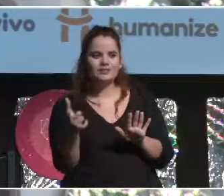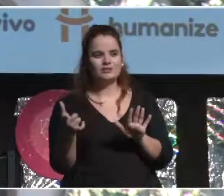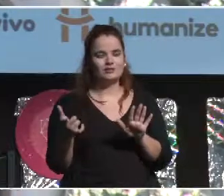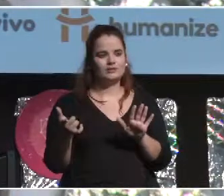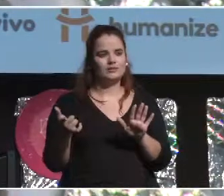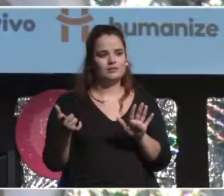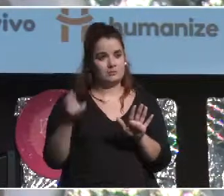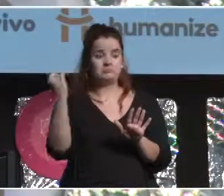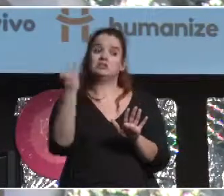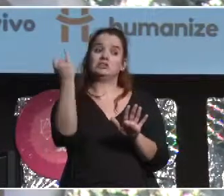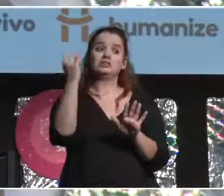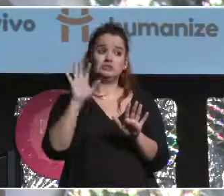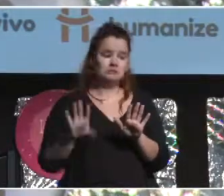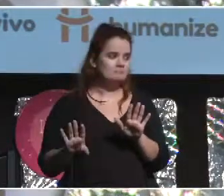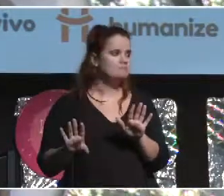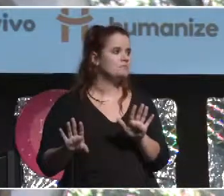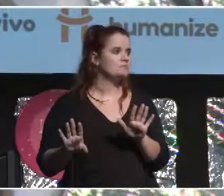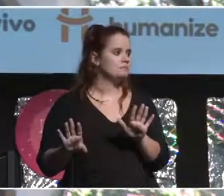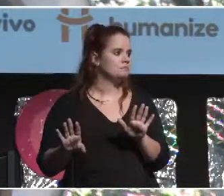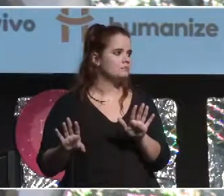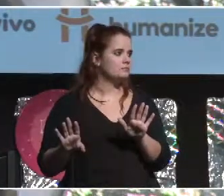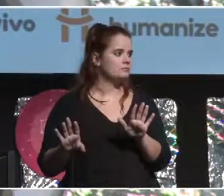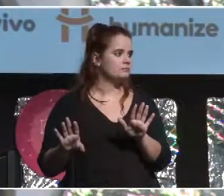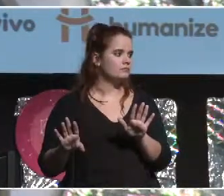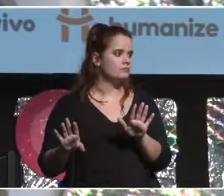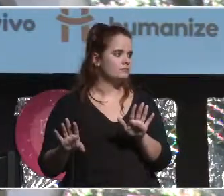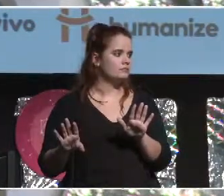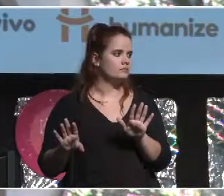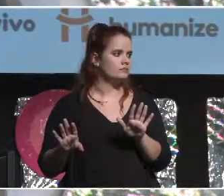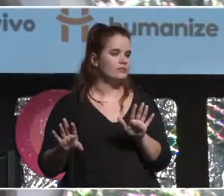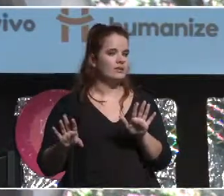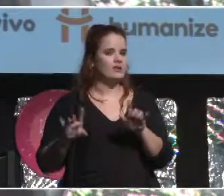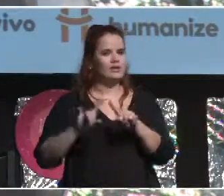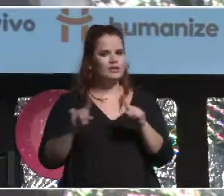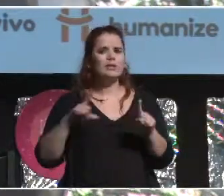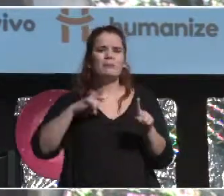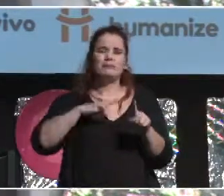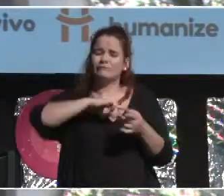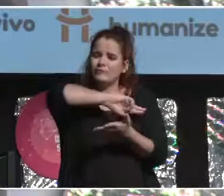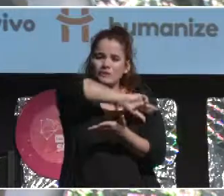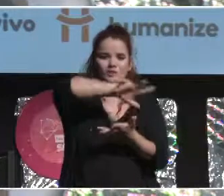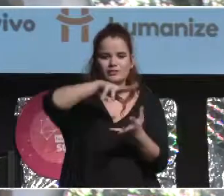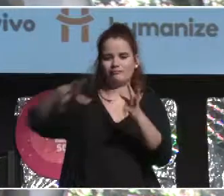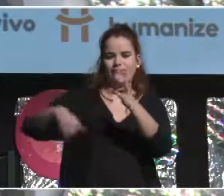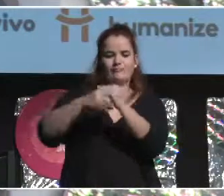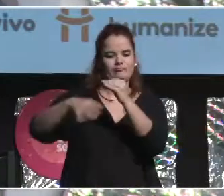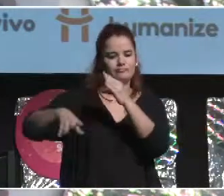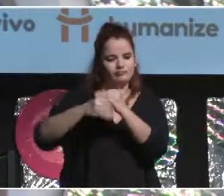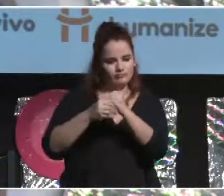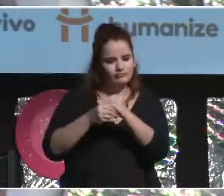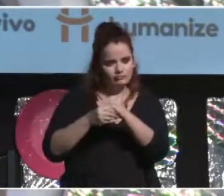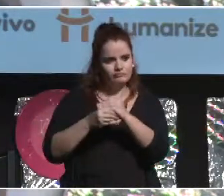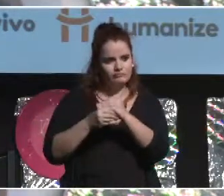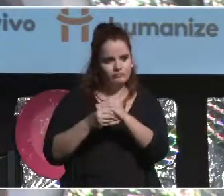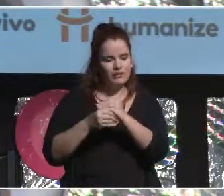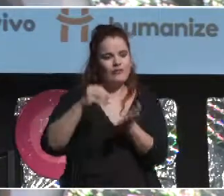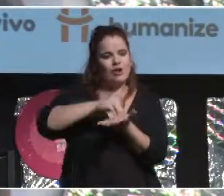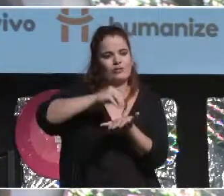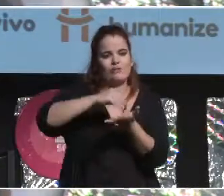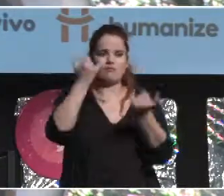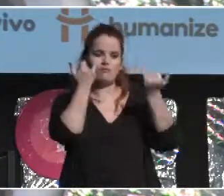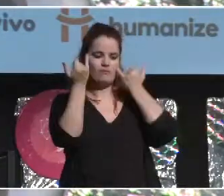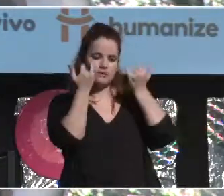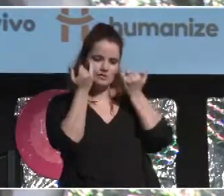algo muy importante y era la medición mucho más desagregada, que no existía información con nivel de detalle y